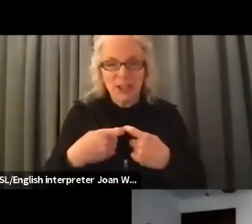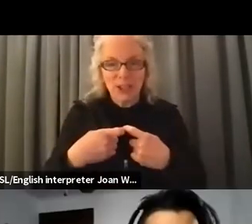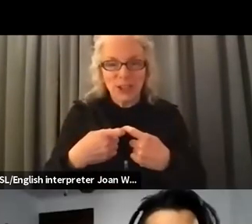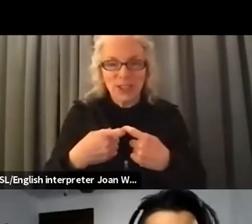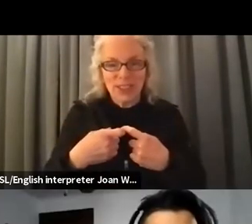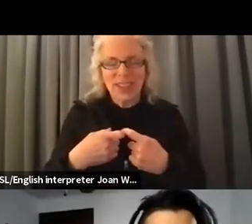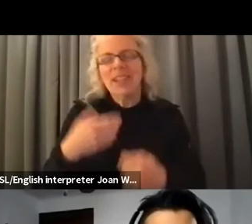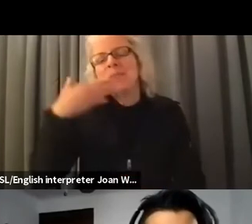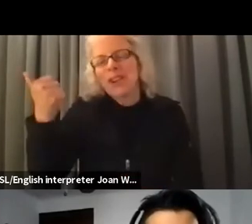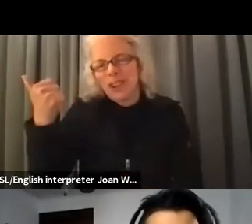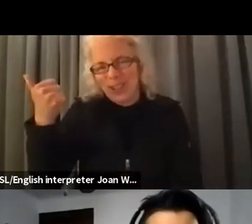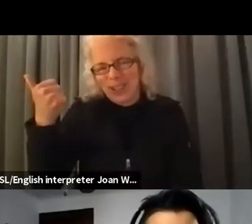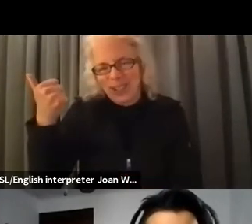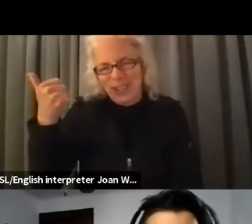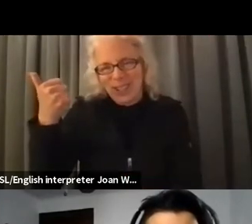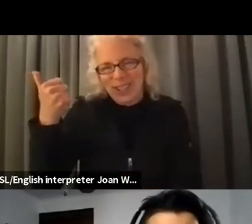Mejor. That's good.